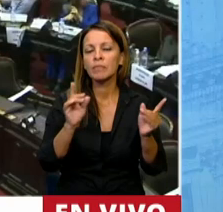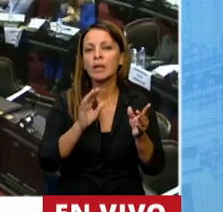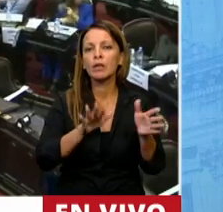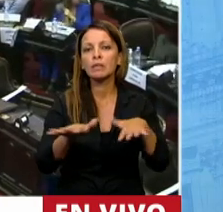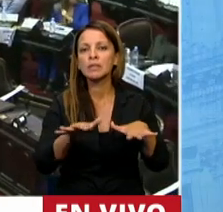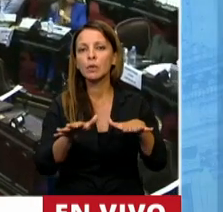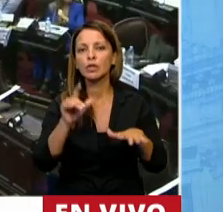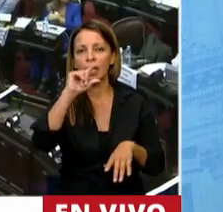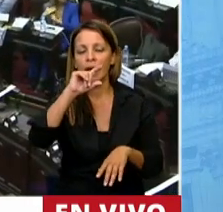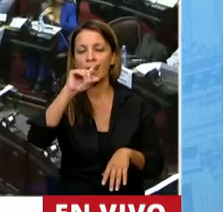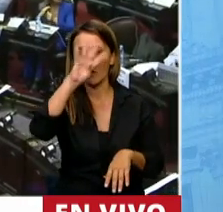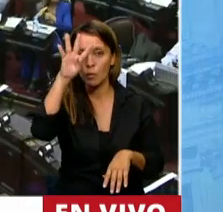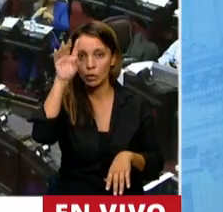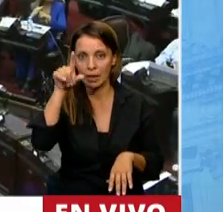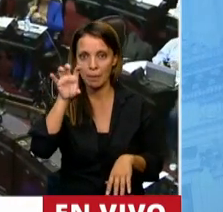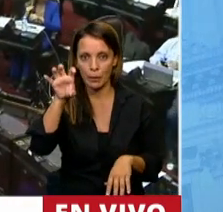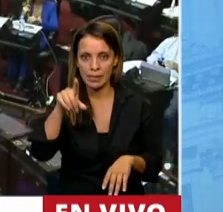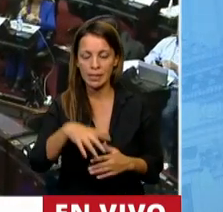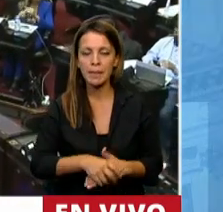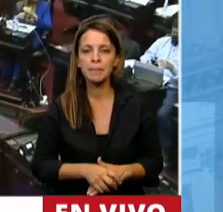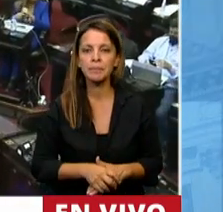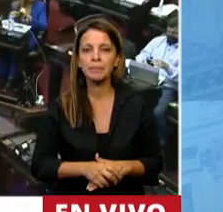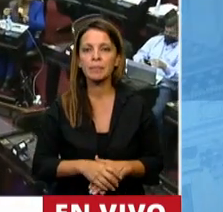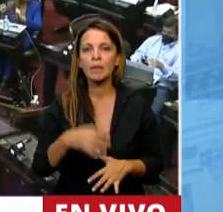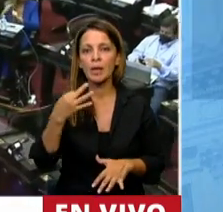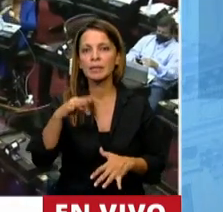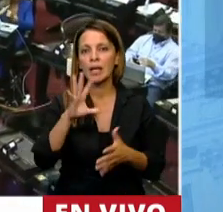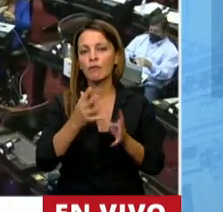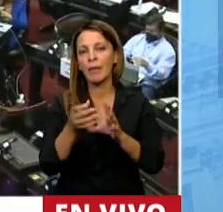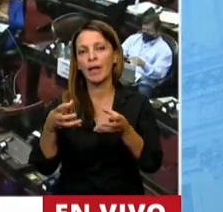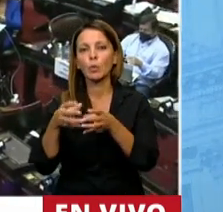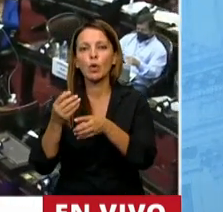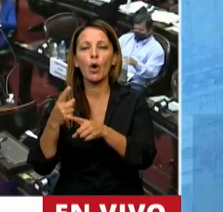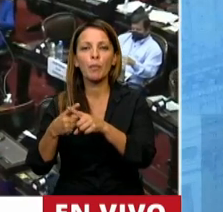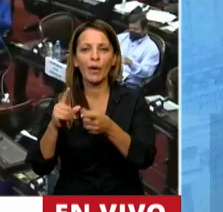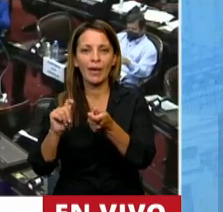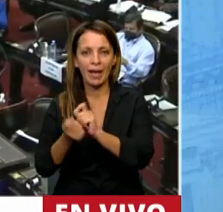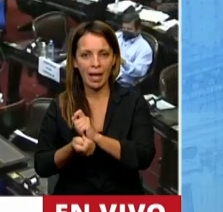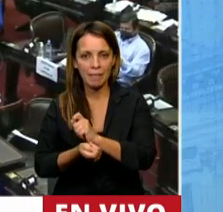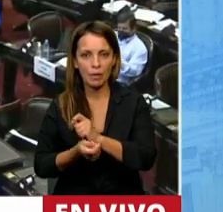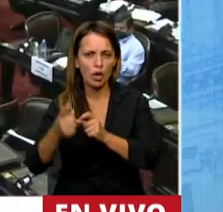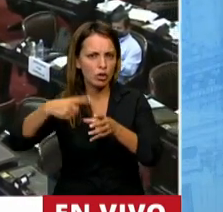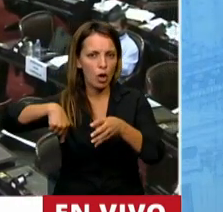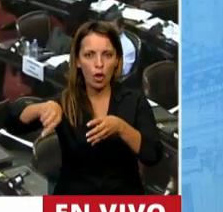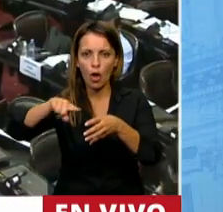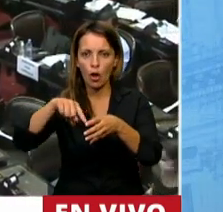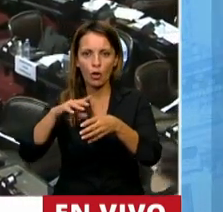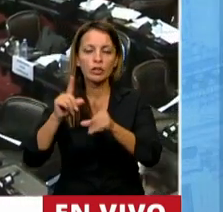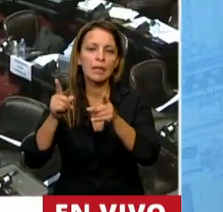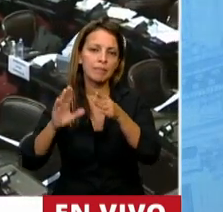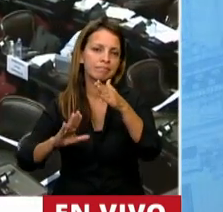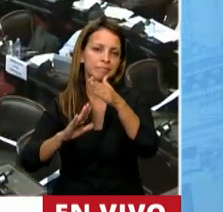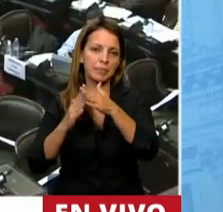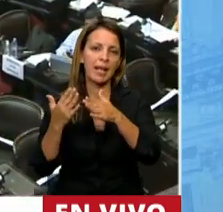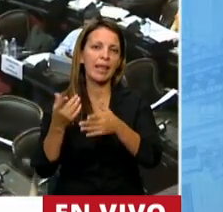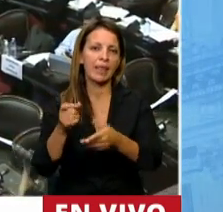Formosa, teniendo en cuenta que fue una actitud corporativa de Juntos por el Cambio, de todo el bloque y de sus máximas